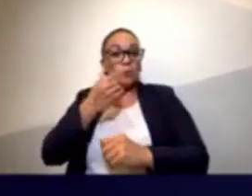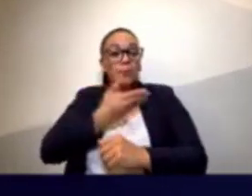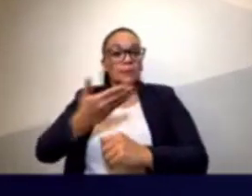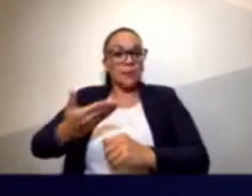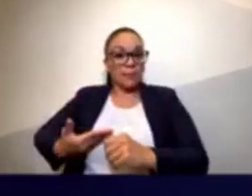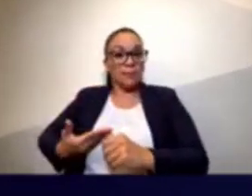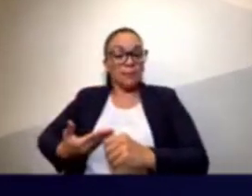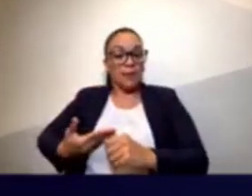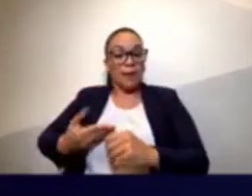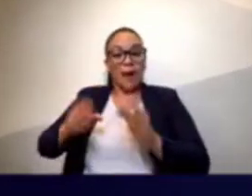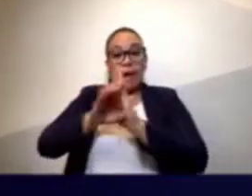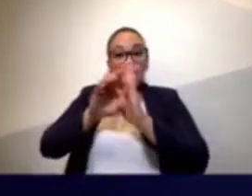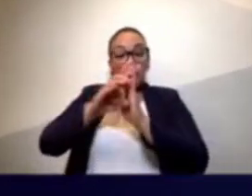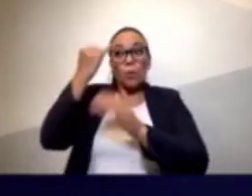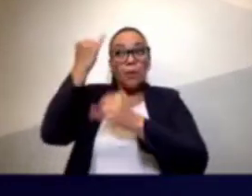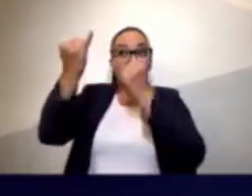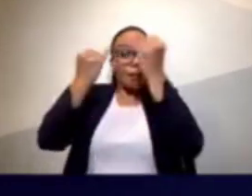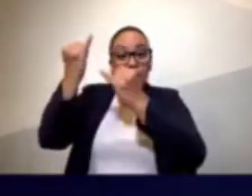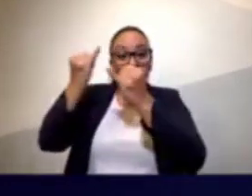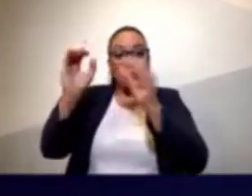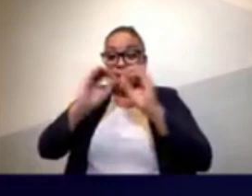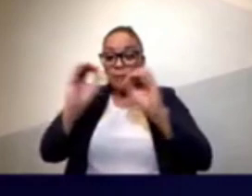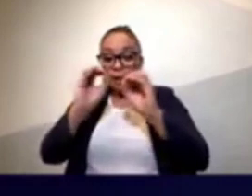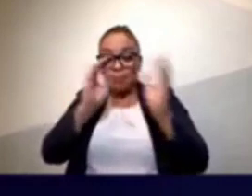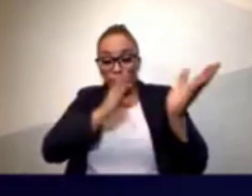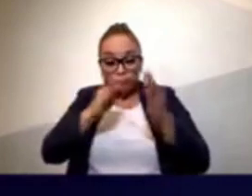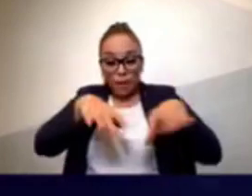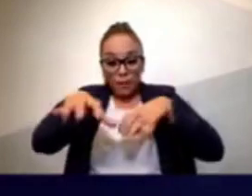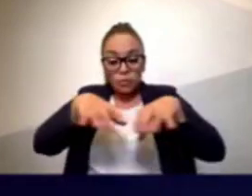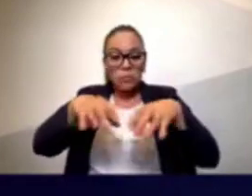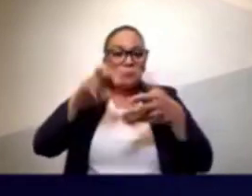acción son